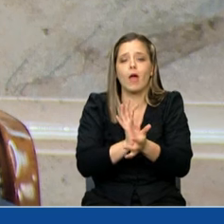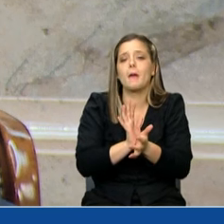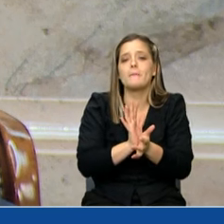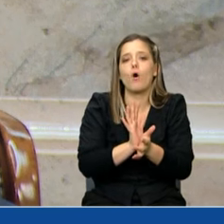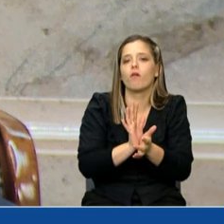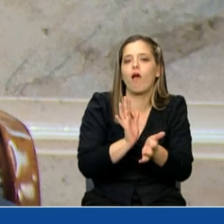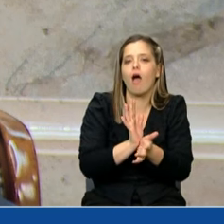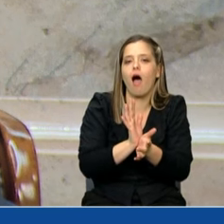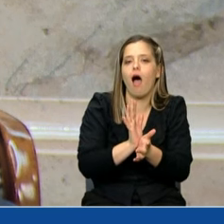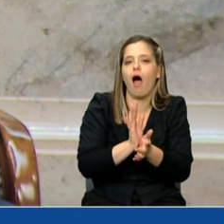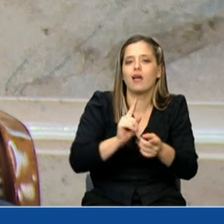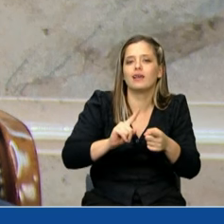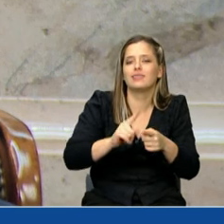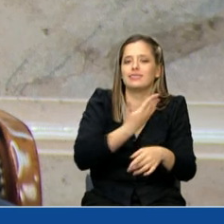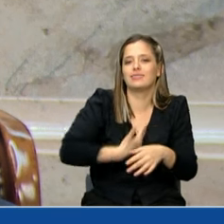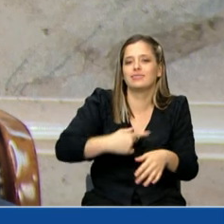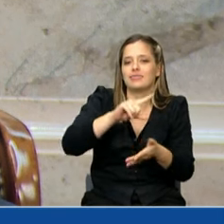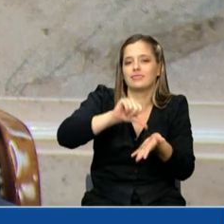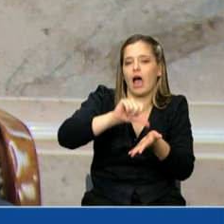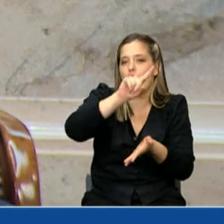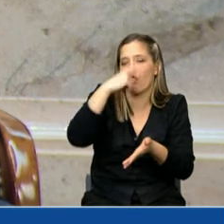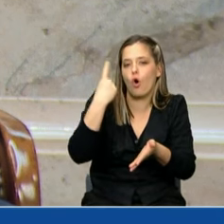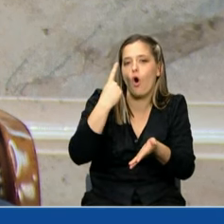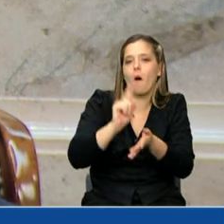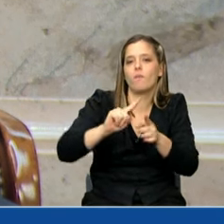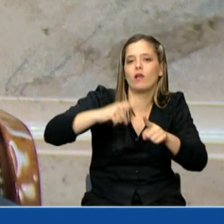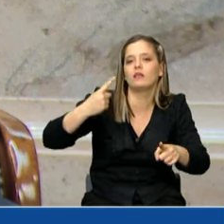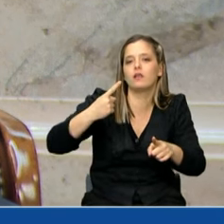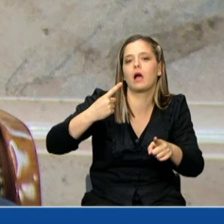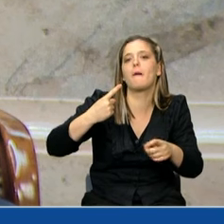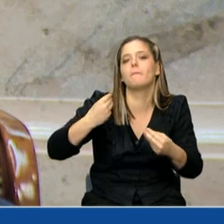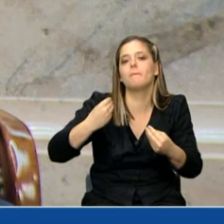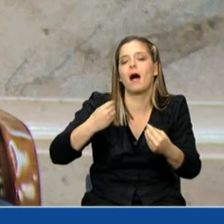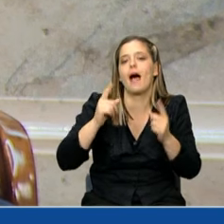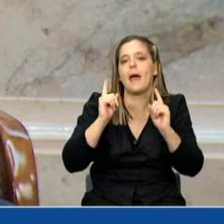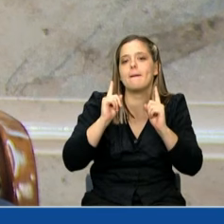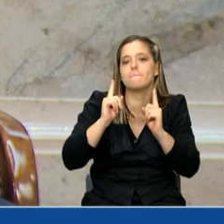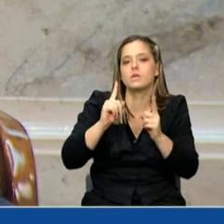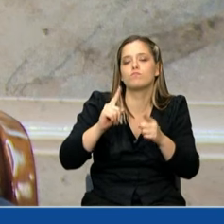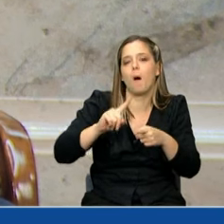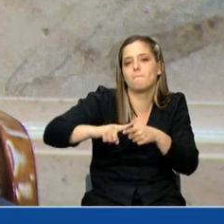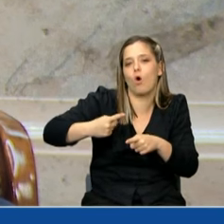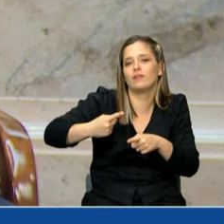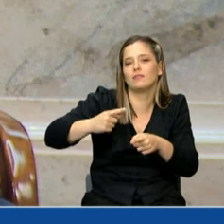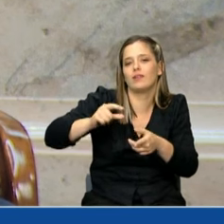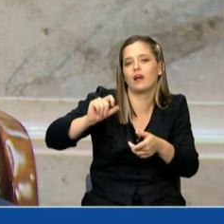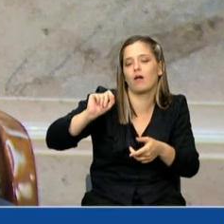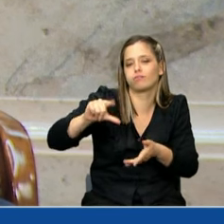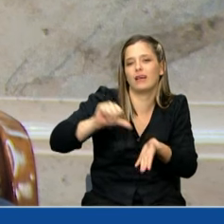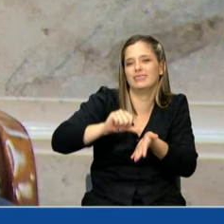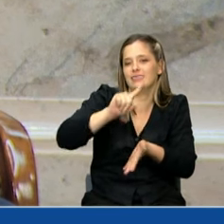estado que se mantengan en el tiempo y que compartan Esa visión de política de estado todas las fuerzas